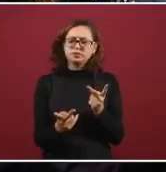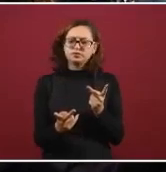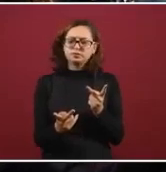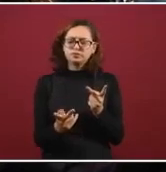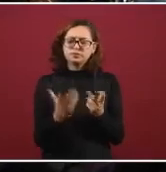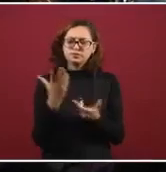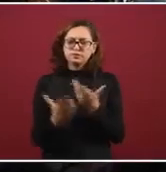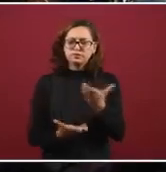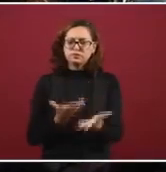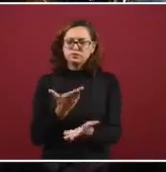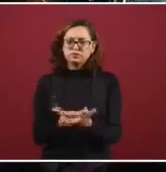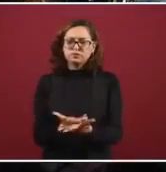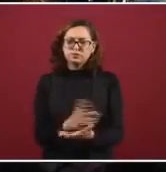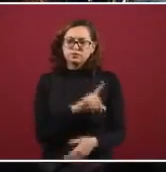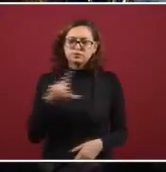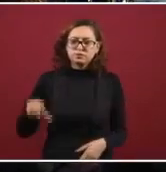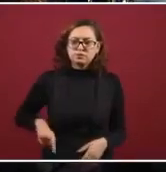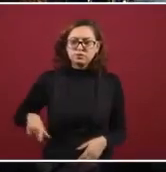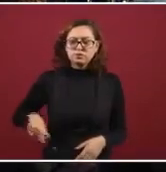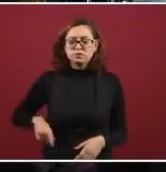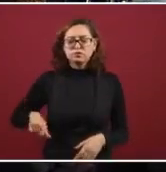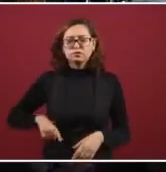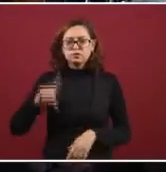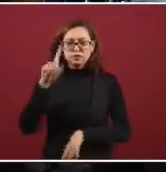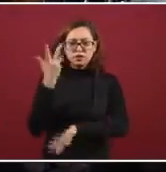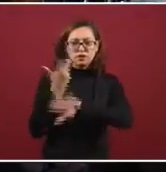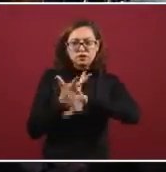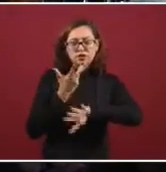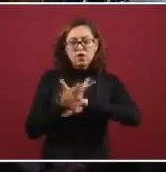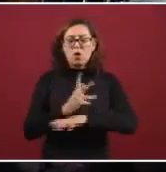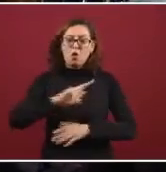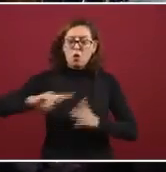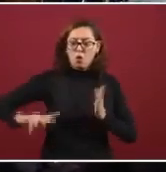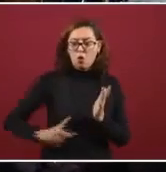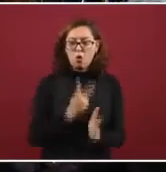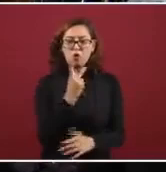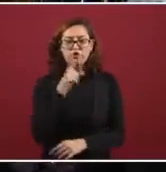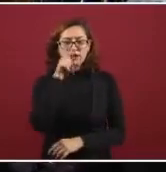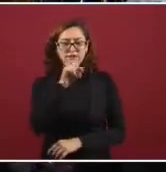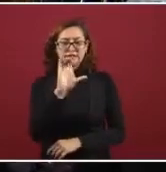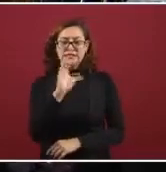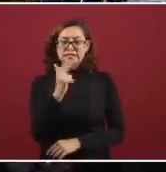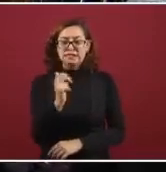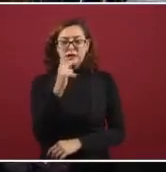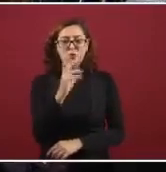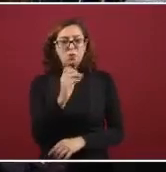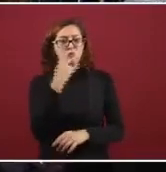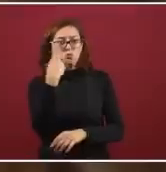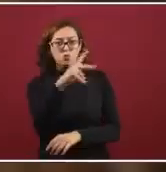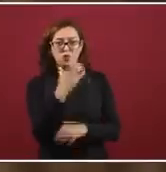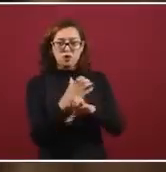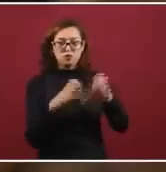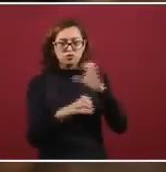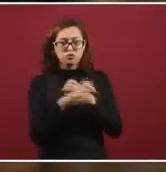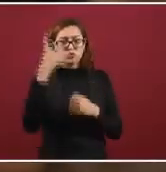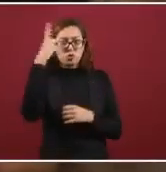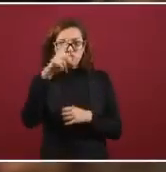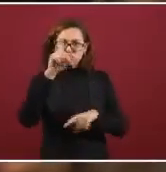esta propuesta que se hace con el gobierno, al gobierno de Estados Unidos, para recuperar los bienes de Joaquín el Chapo Guzmán. ¿Ustedes ya tienen